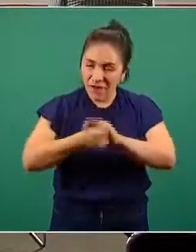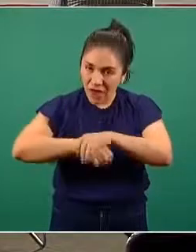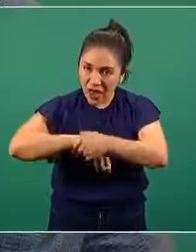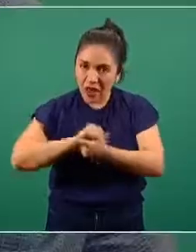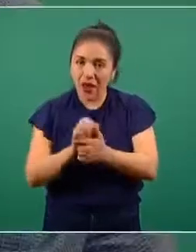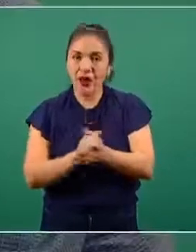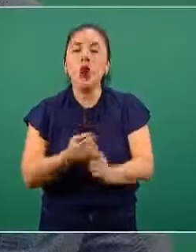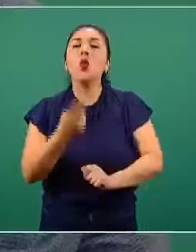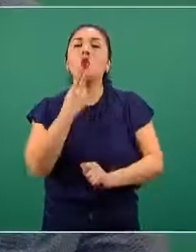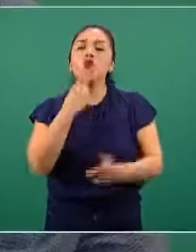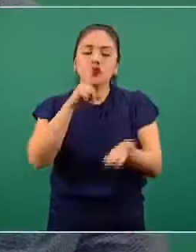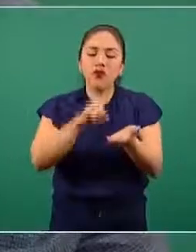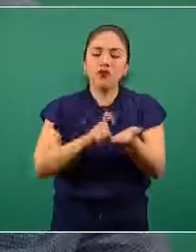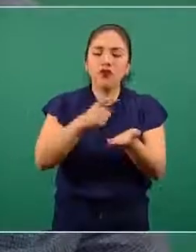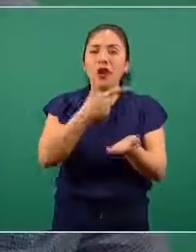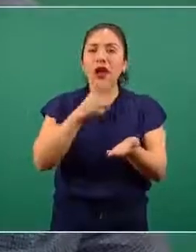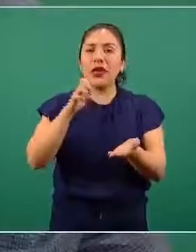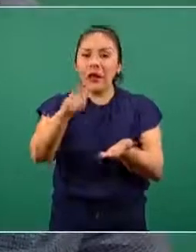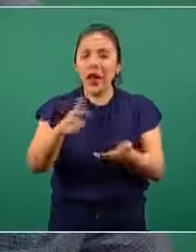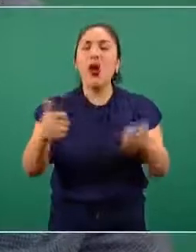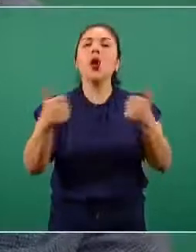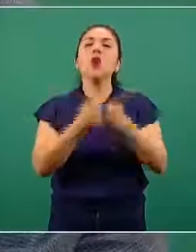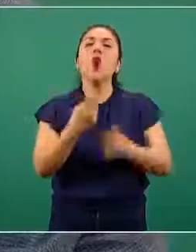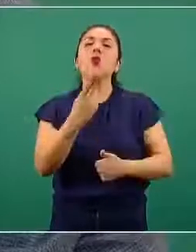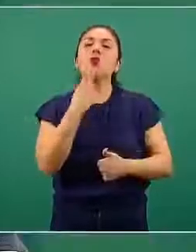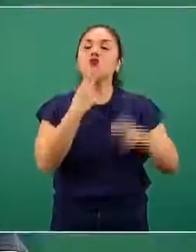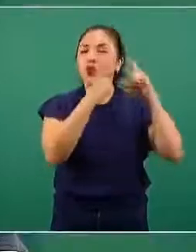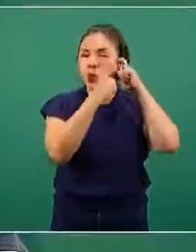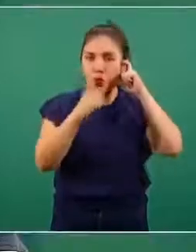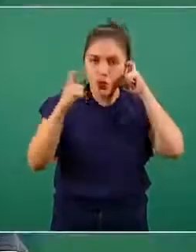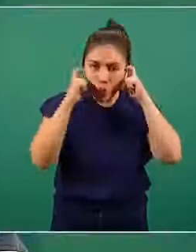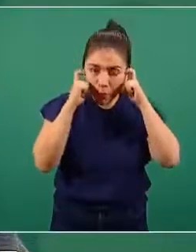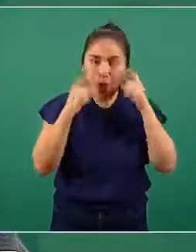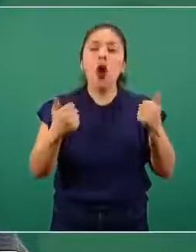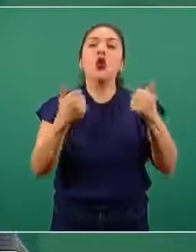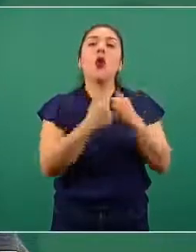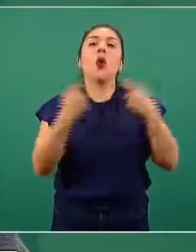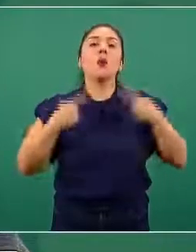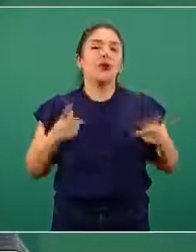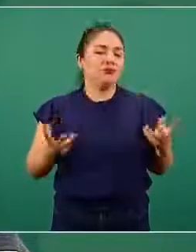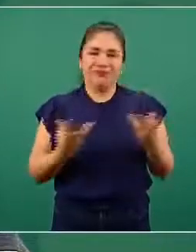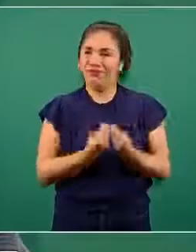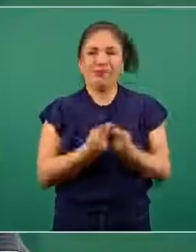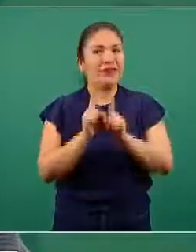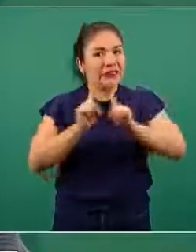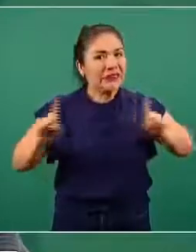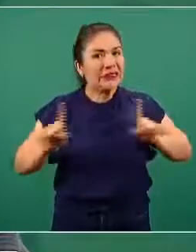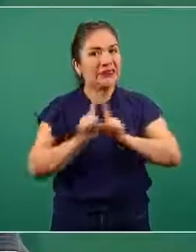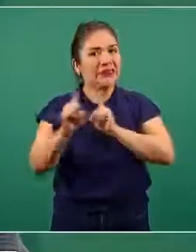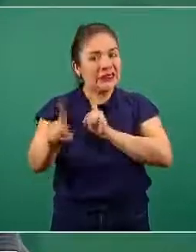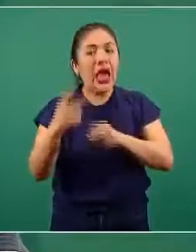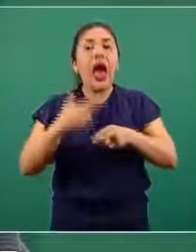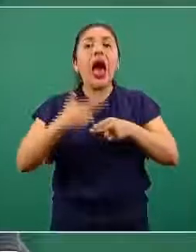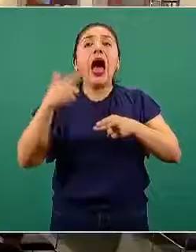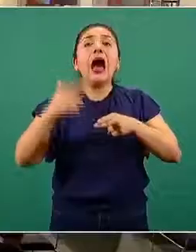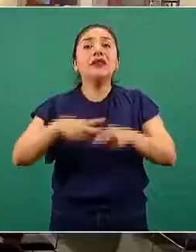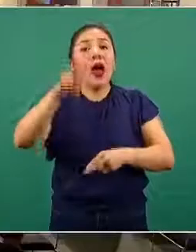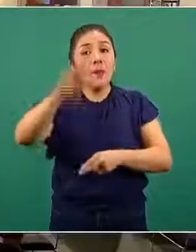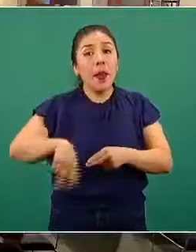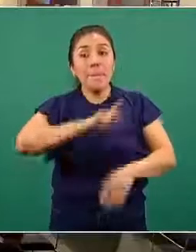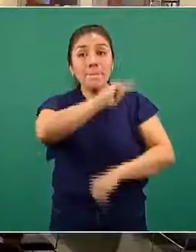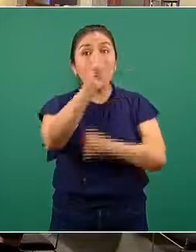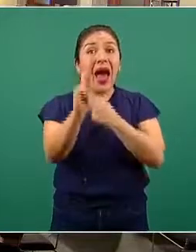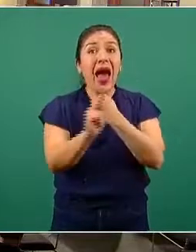uso de alcohol gel, de la utilización del cubreboca, del mantenimiento de sana distancia, hasta que vayamos como país